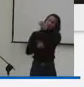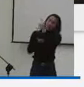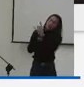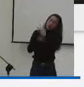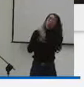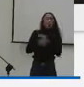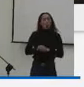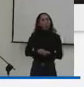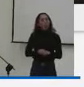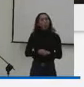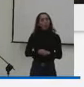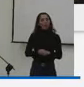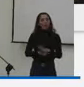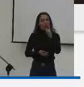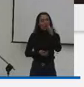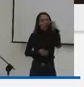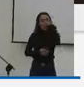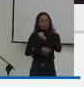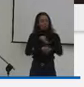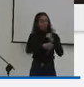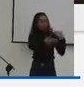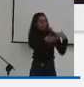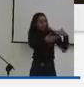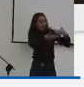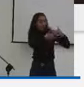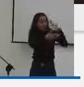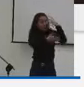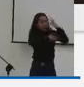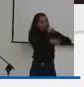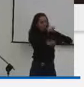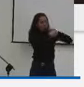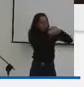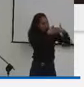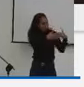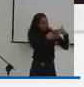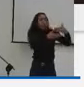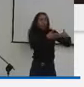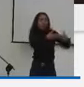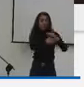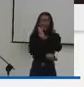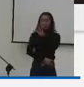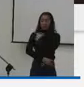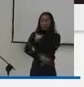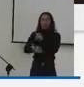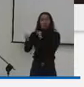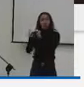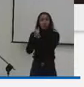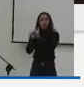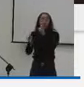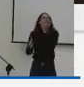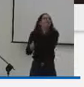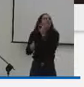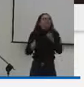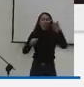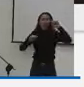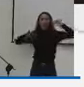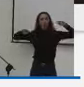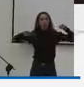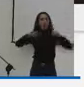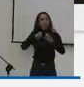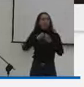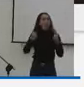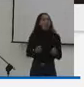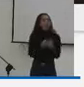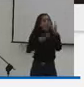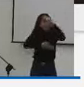necesario tener en cuenta que en los últimos cinco años el Ministerio del Deporte ha firmado alrededor de 470 convenios de